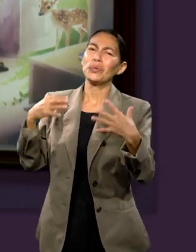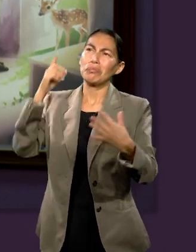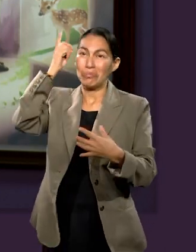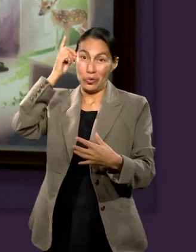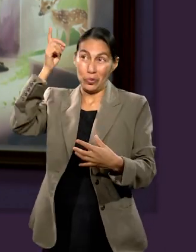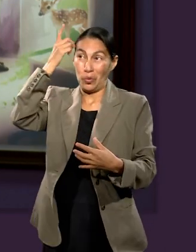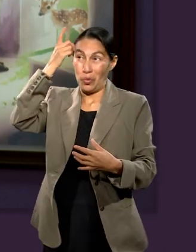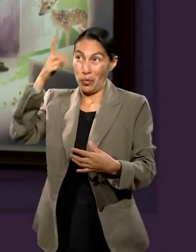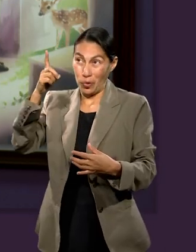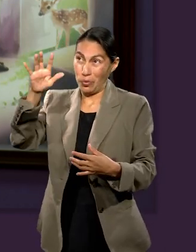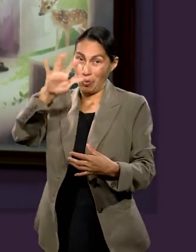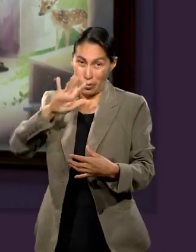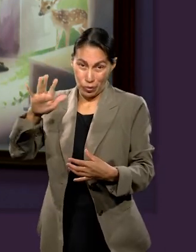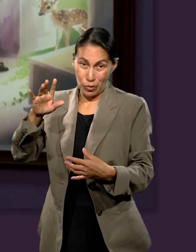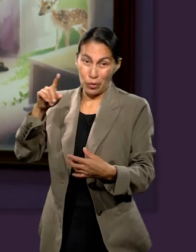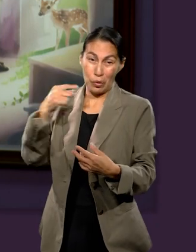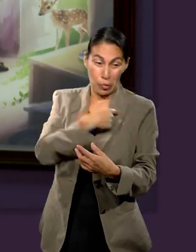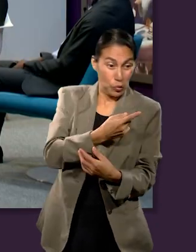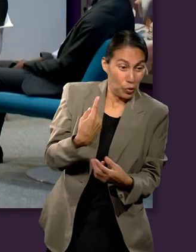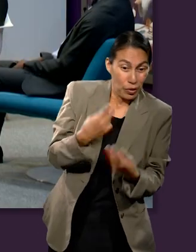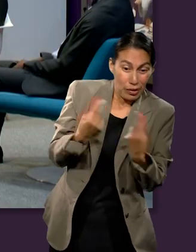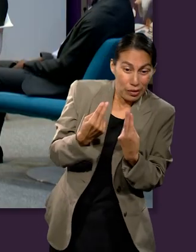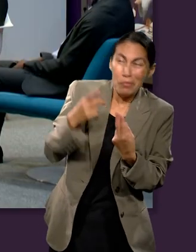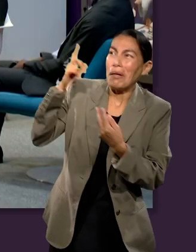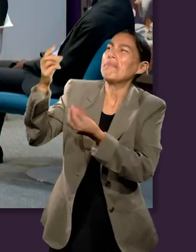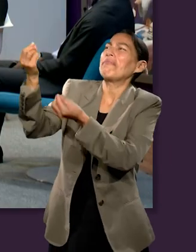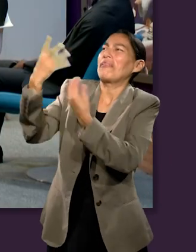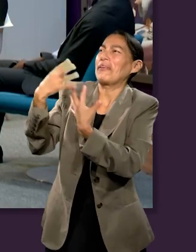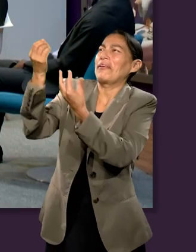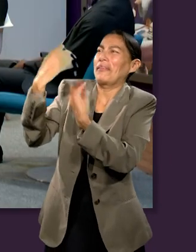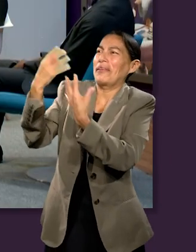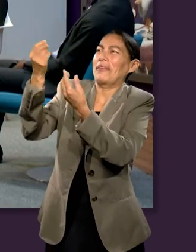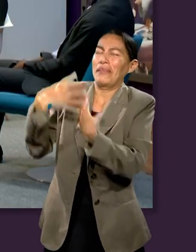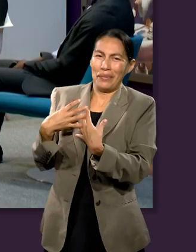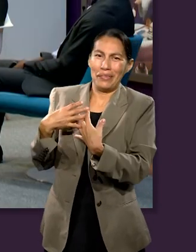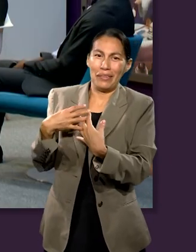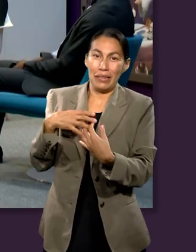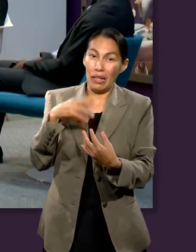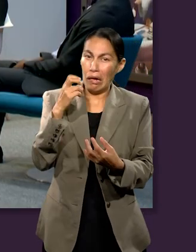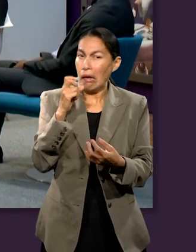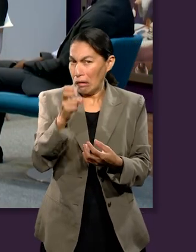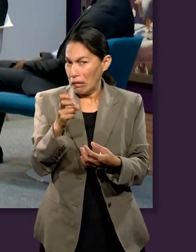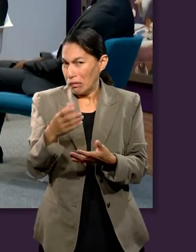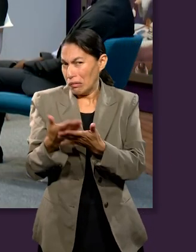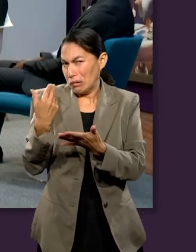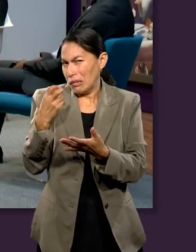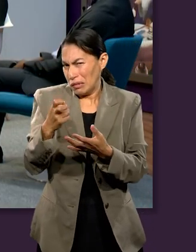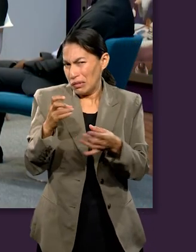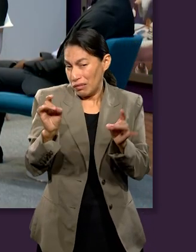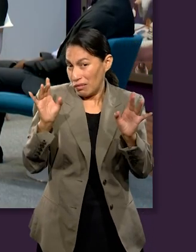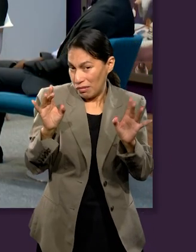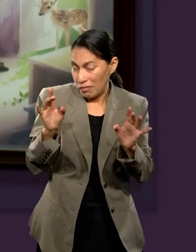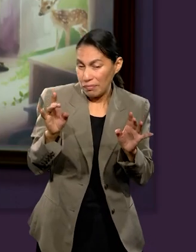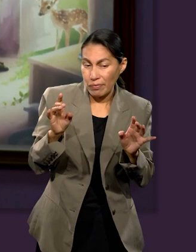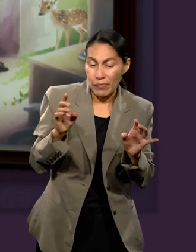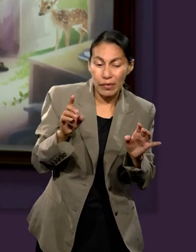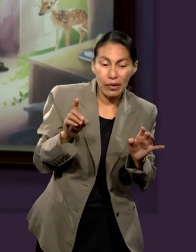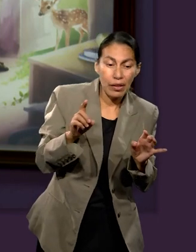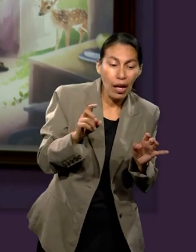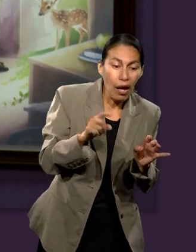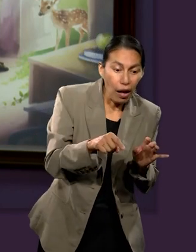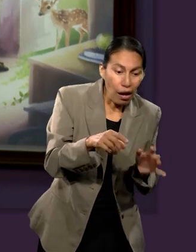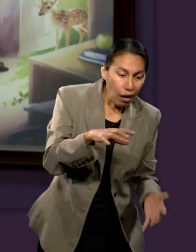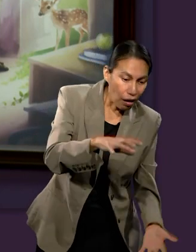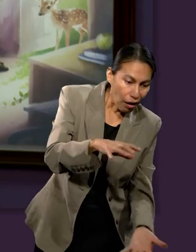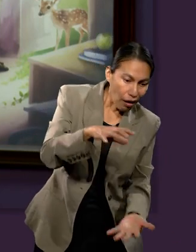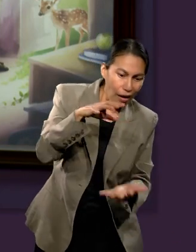dueño de todos Pues él nos da lo que realmente necesitamos entonces esa vez pues esa canasta tenía comida y pues pudimos comernos entonces